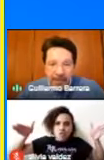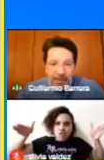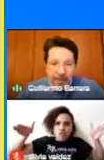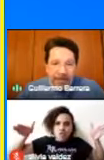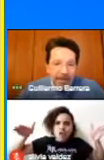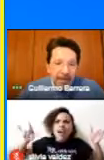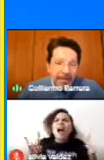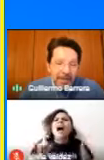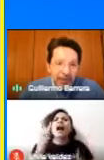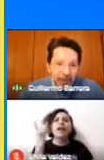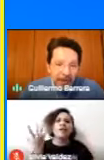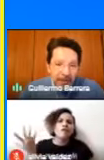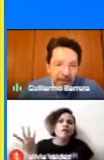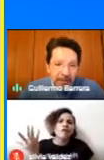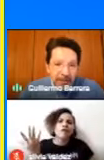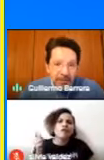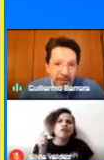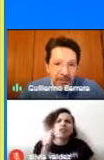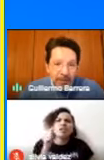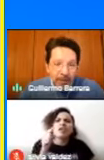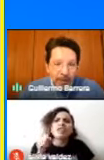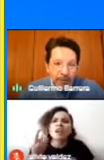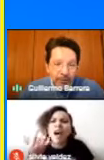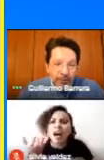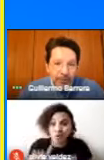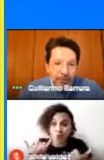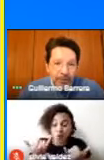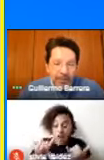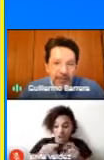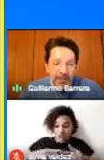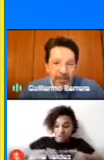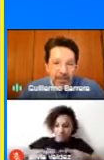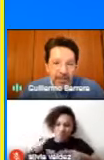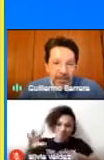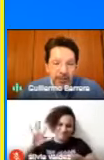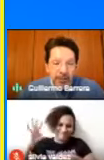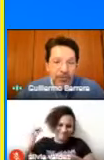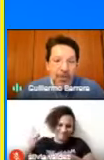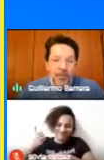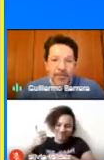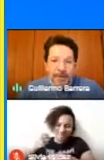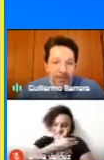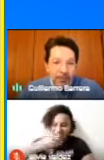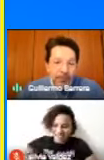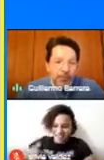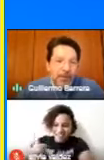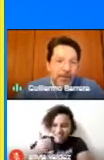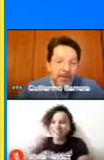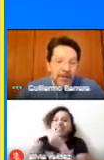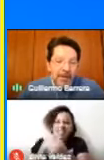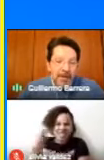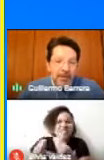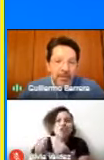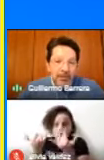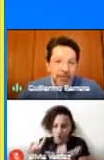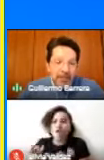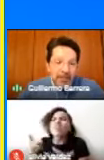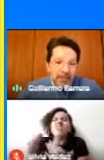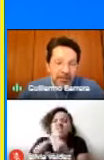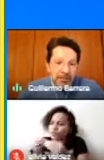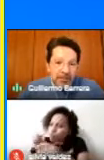que en la actual administración se está trabajando. Se está desarrollando toda una plataforma para que